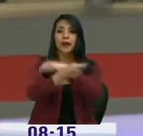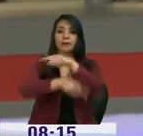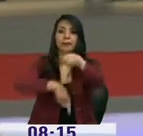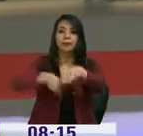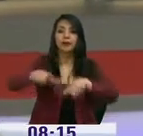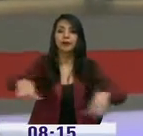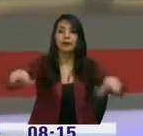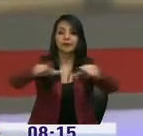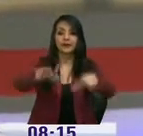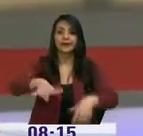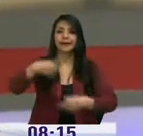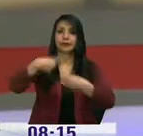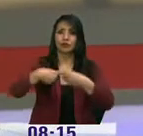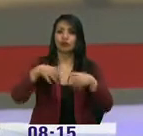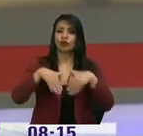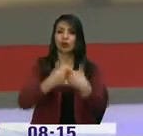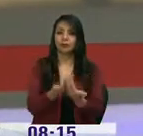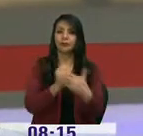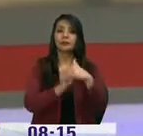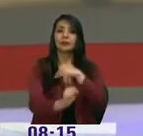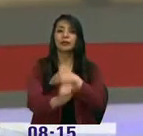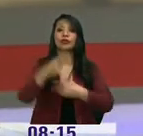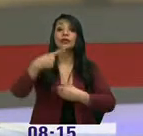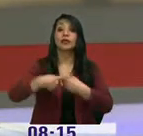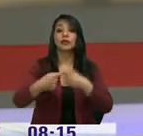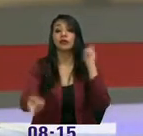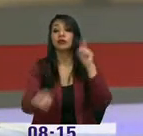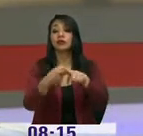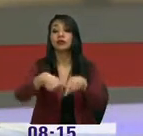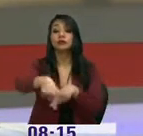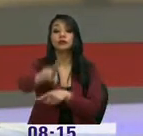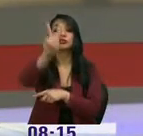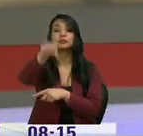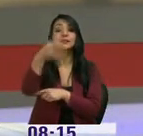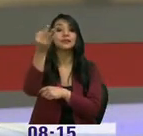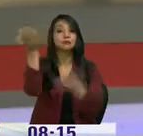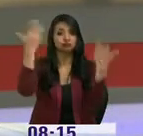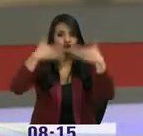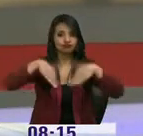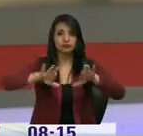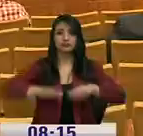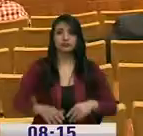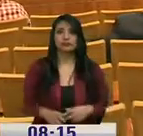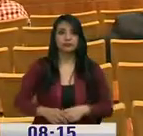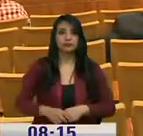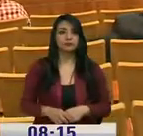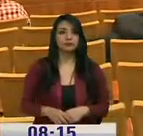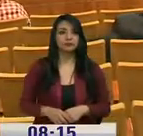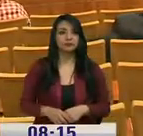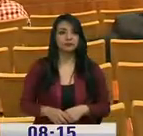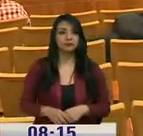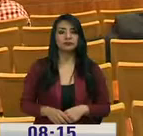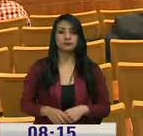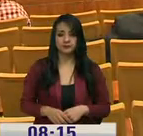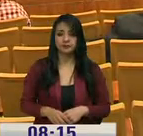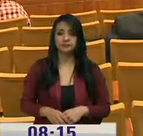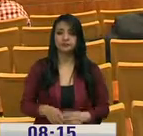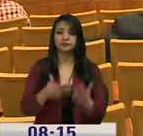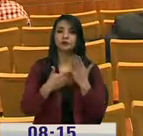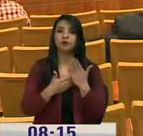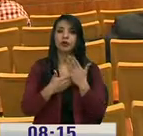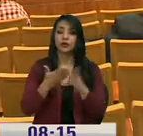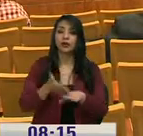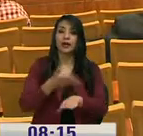en la ciudad con la implementación del Metro de Quito a finales del 2019. Queridos amigos, en base a un modelo de